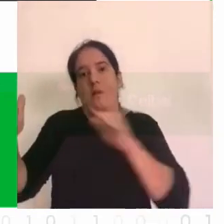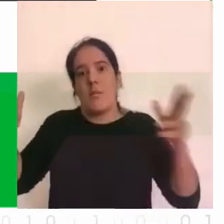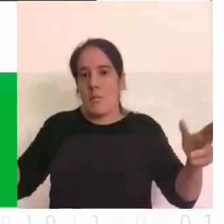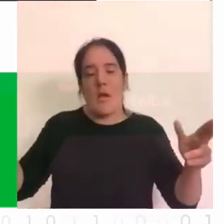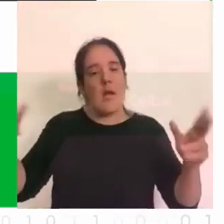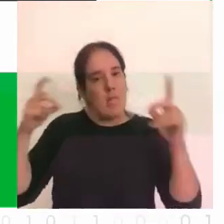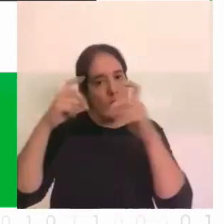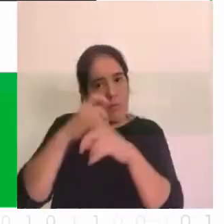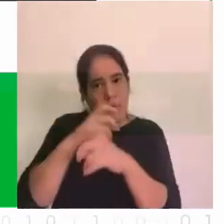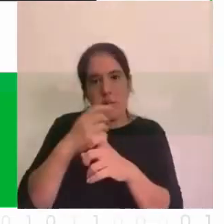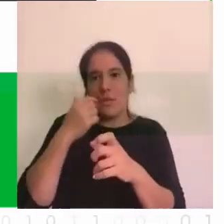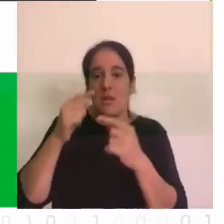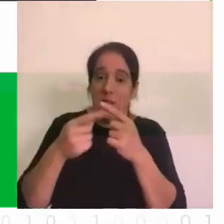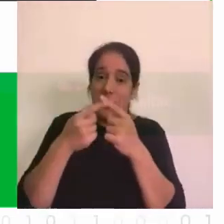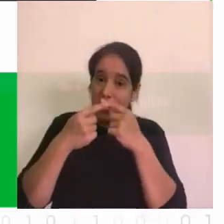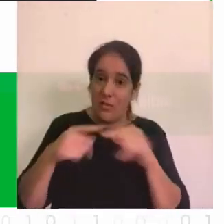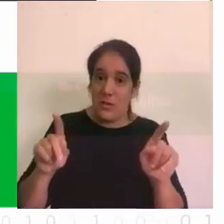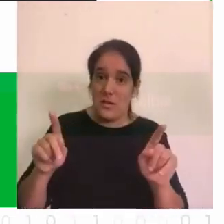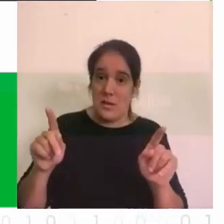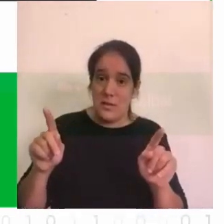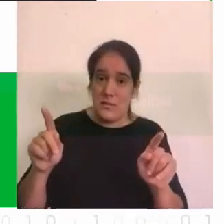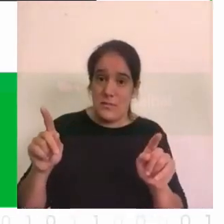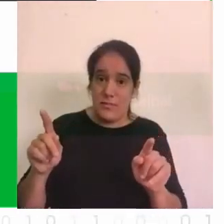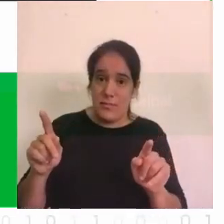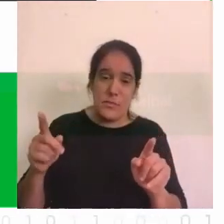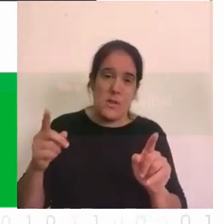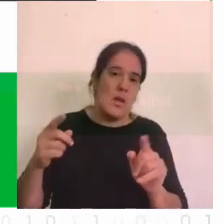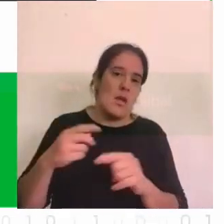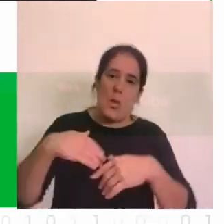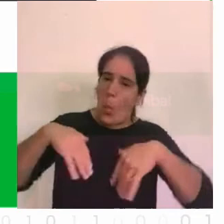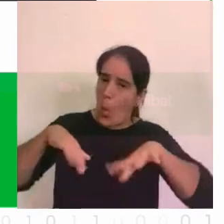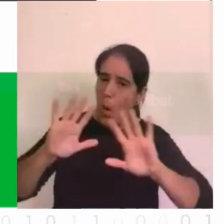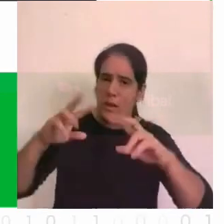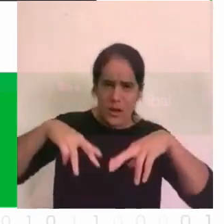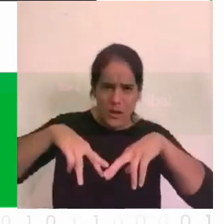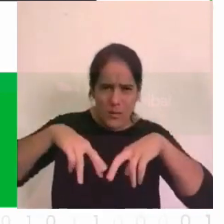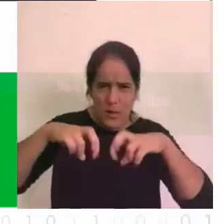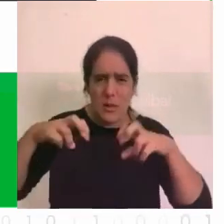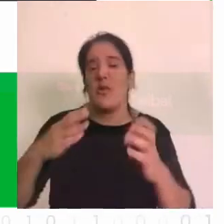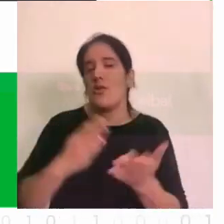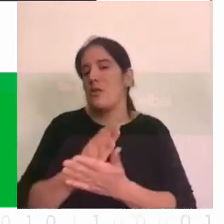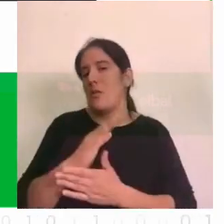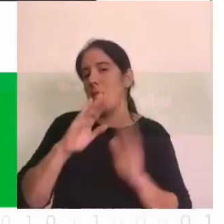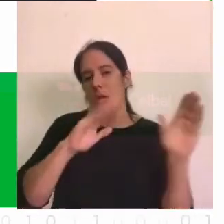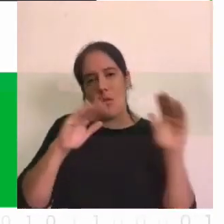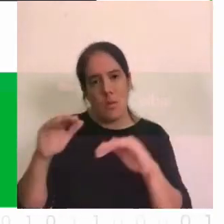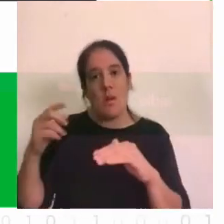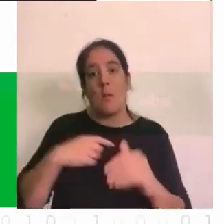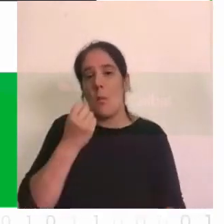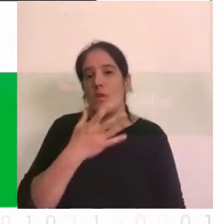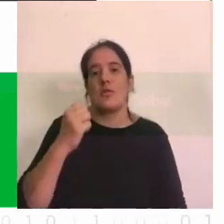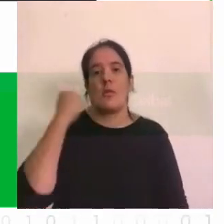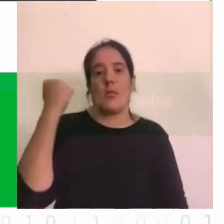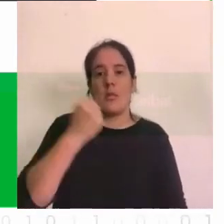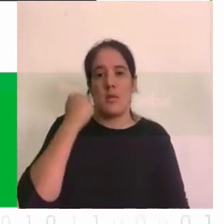en cualquier investigación que estemos haciendo cuando usamos estos datos. Por eso es importante también a la hora de trabajar con datos de panel,